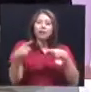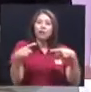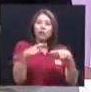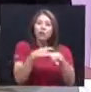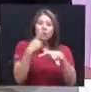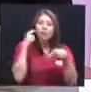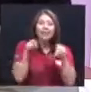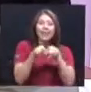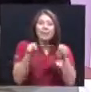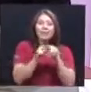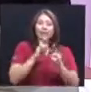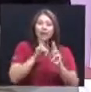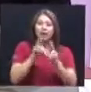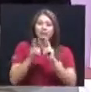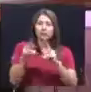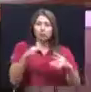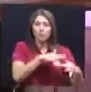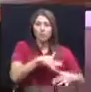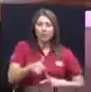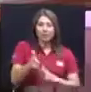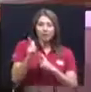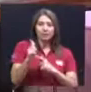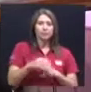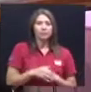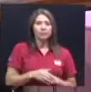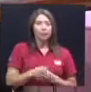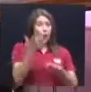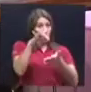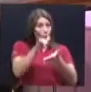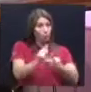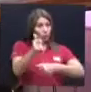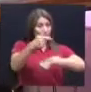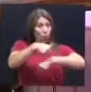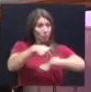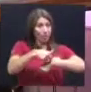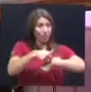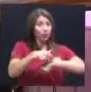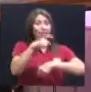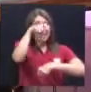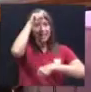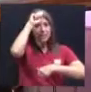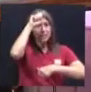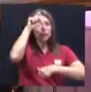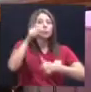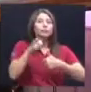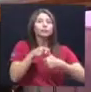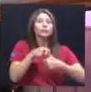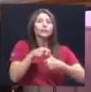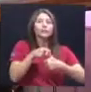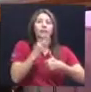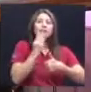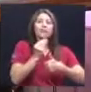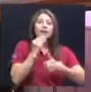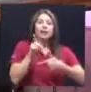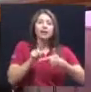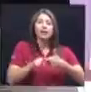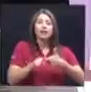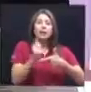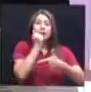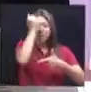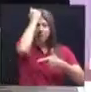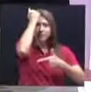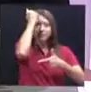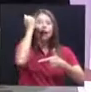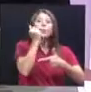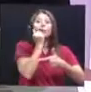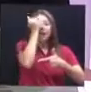militares por eso en estos momentos es en Egipto están sentados Israel y jamas aj porque jamas es